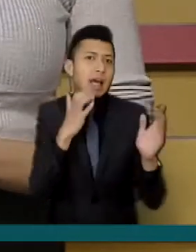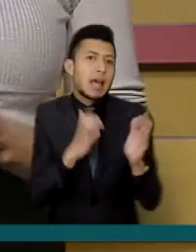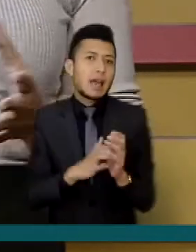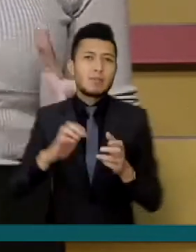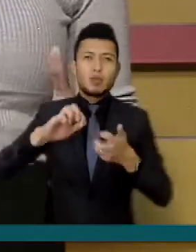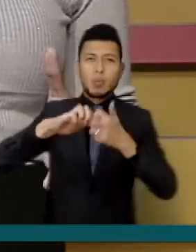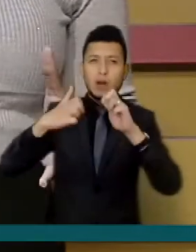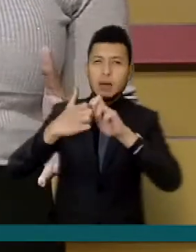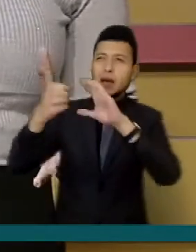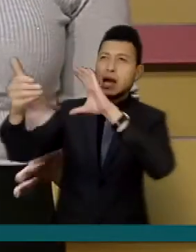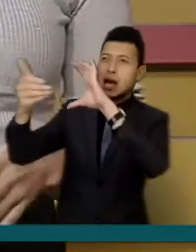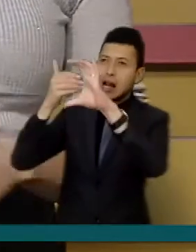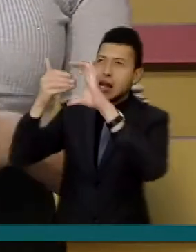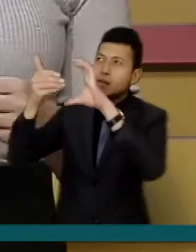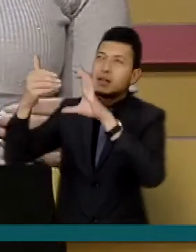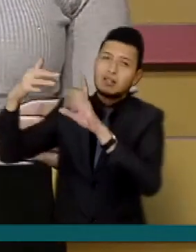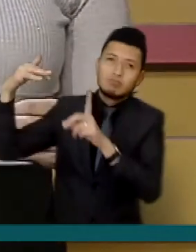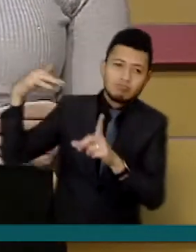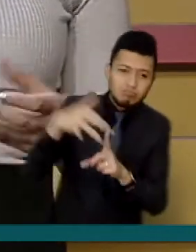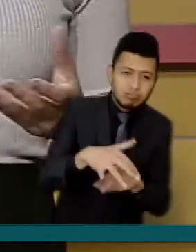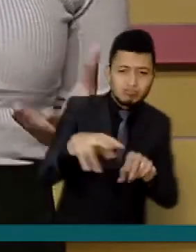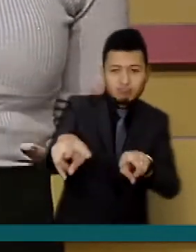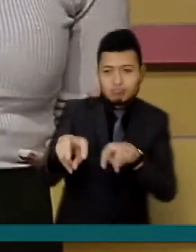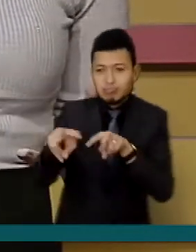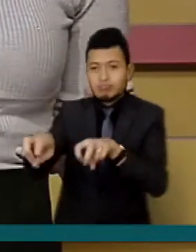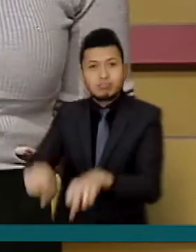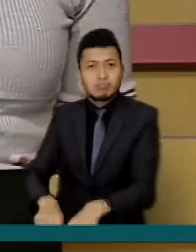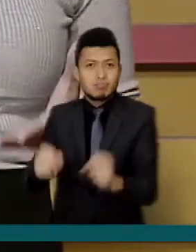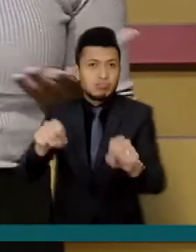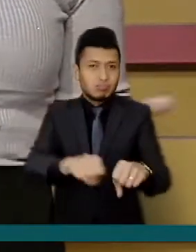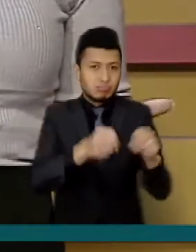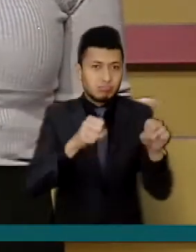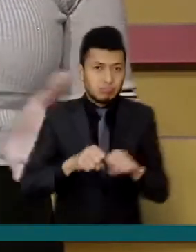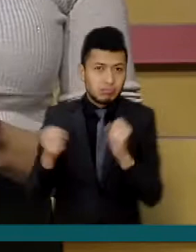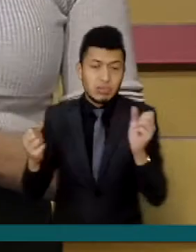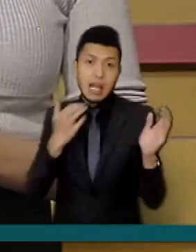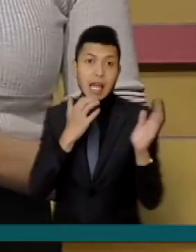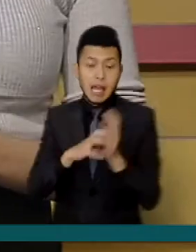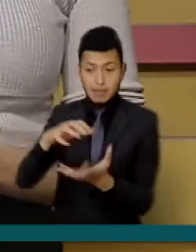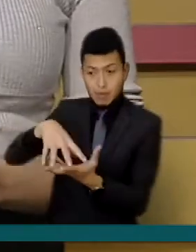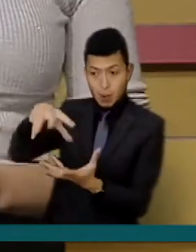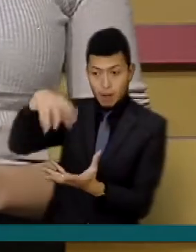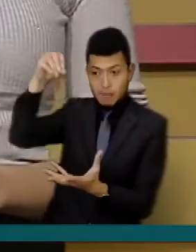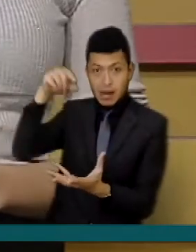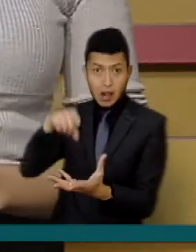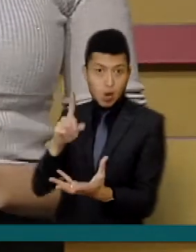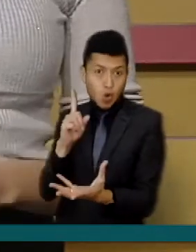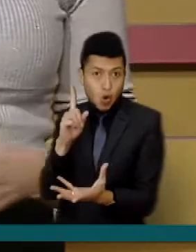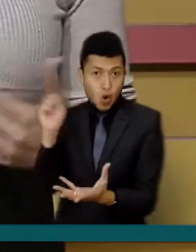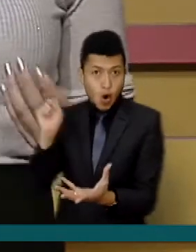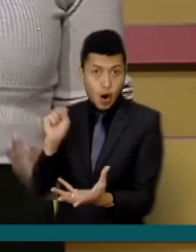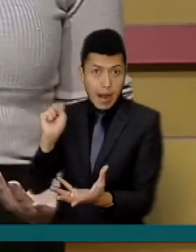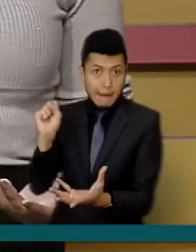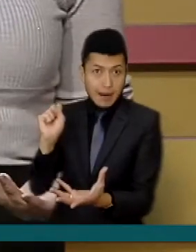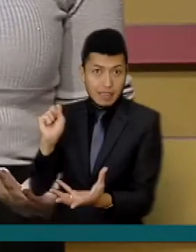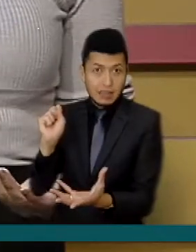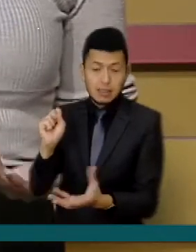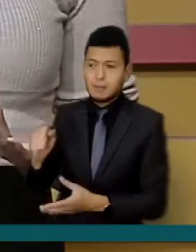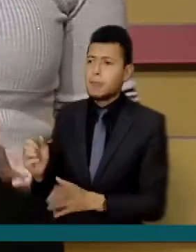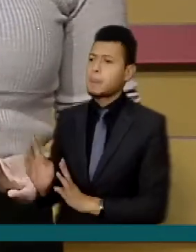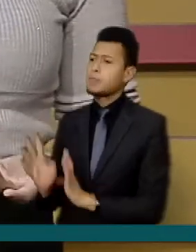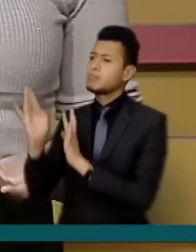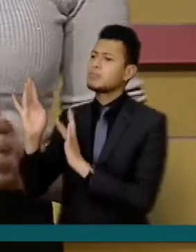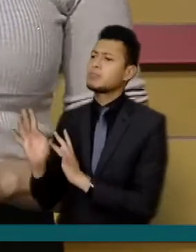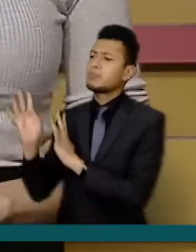ejemplo, un problema climático que destruyó cosechas. Supongamos que hay 10 peras y cada una se vende a un peso. Pero como la